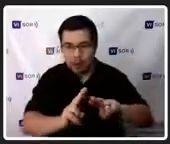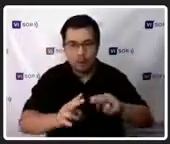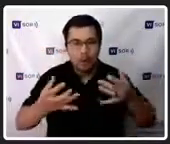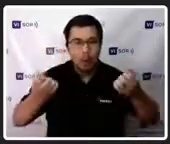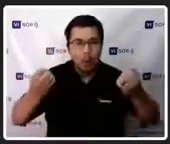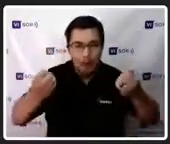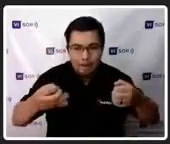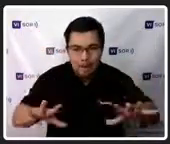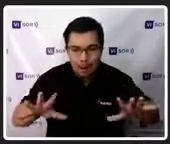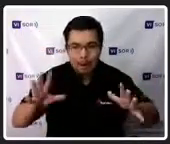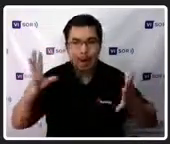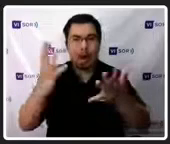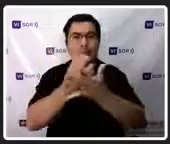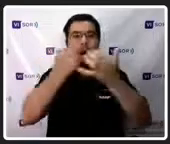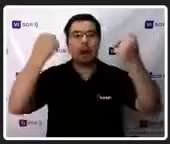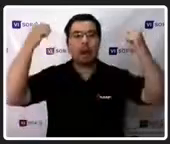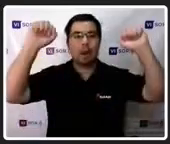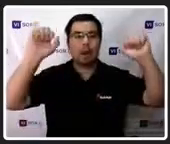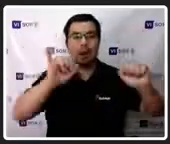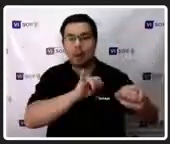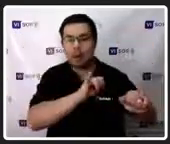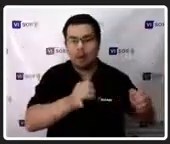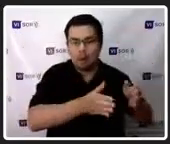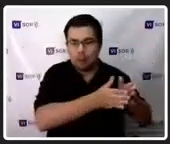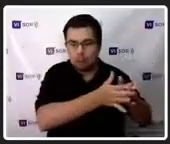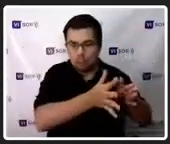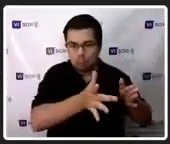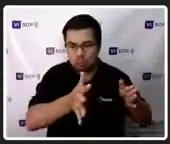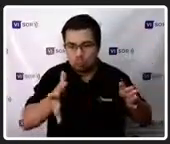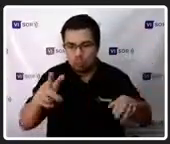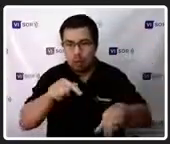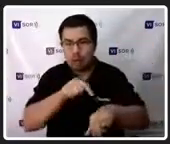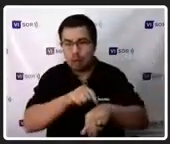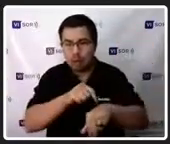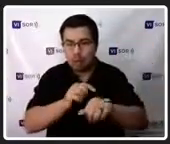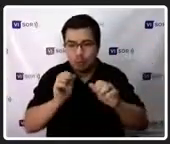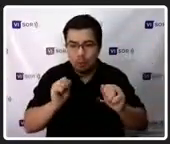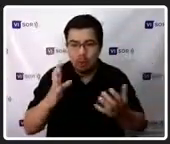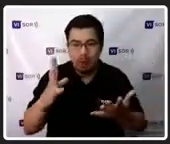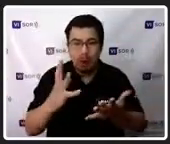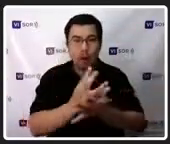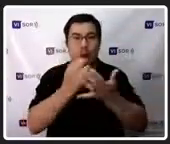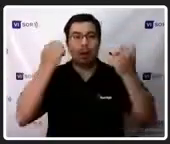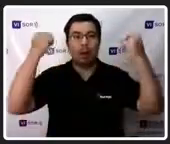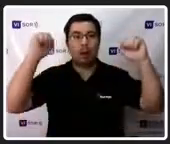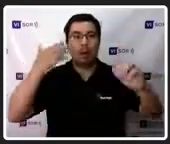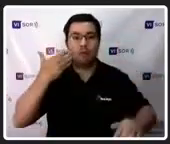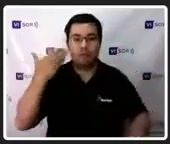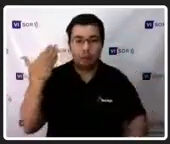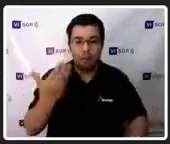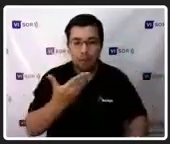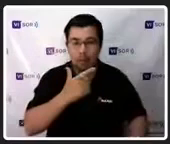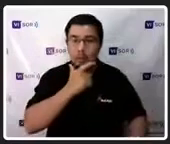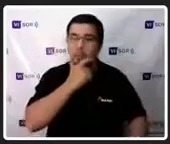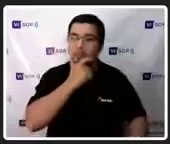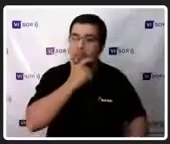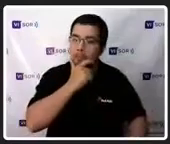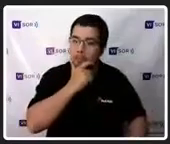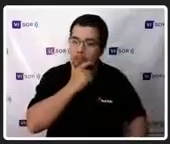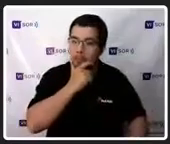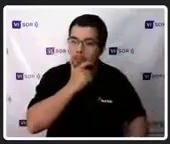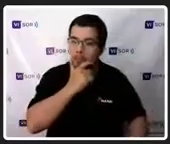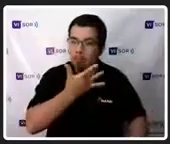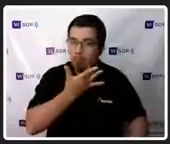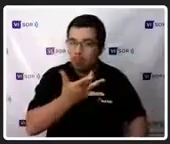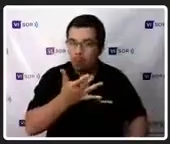yo sabía que después de un tiempo iba a poder lograr ganar beneficios. Entonces, porque el hotel iba un poquito